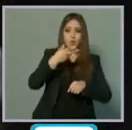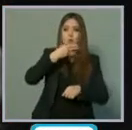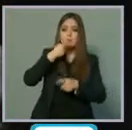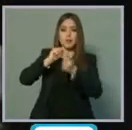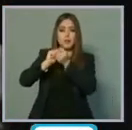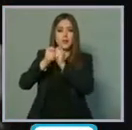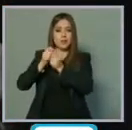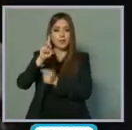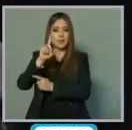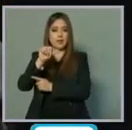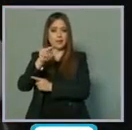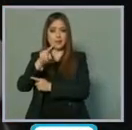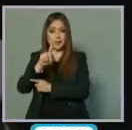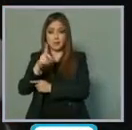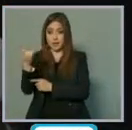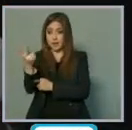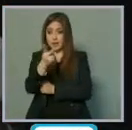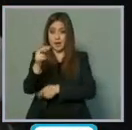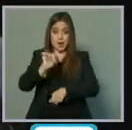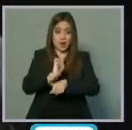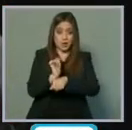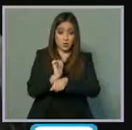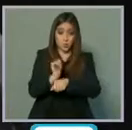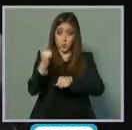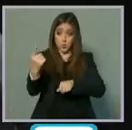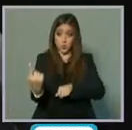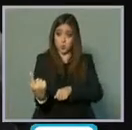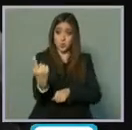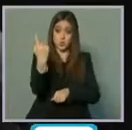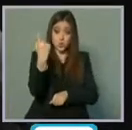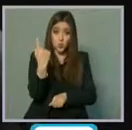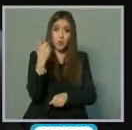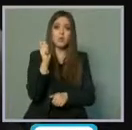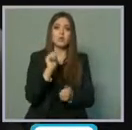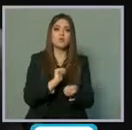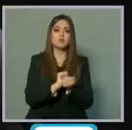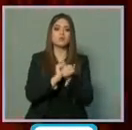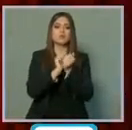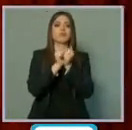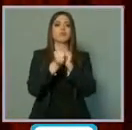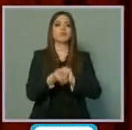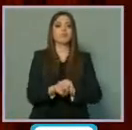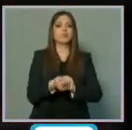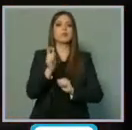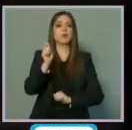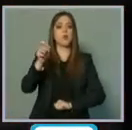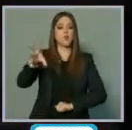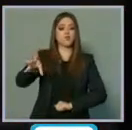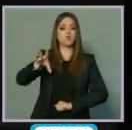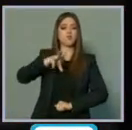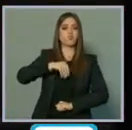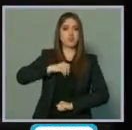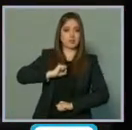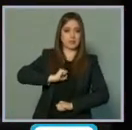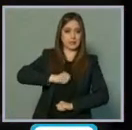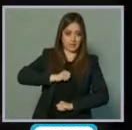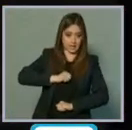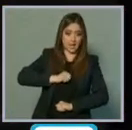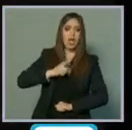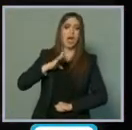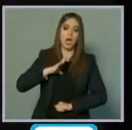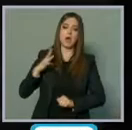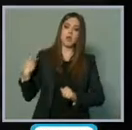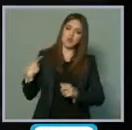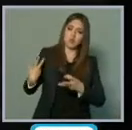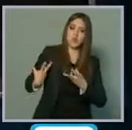Holguín. Ahí estamos viendo estos personajes, uno de ellos, bueno, pues adquiere la enfermedad del SIDA, tiene a su compañero